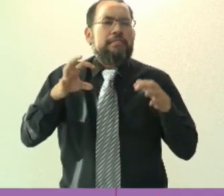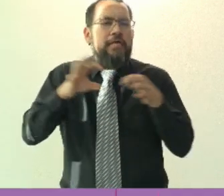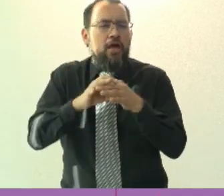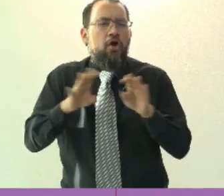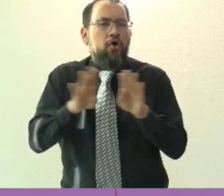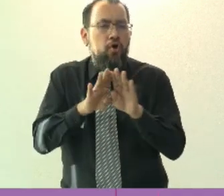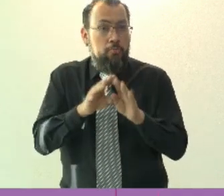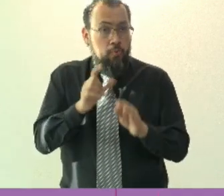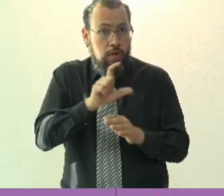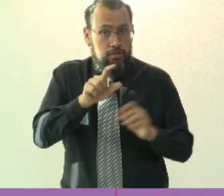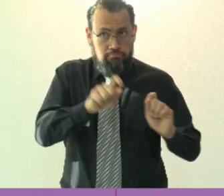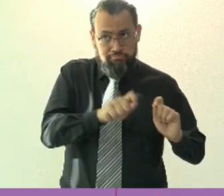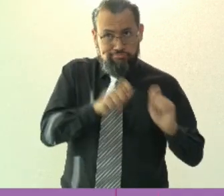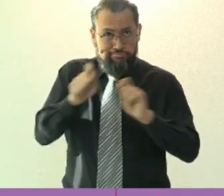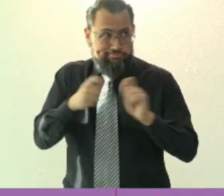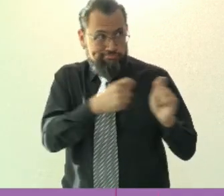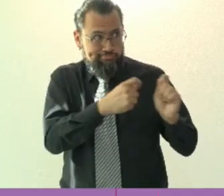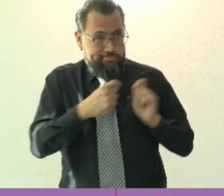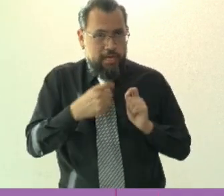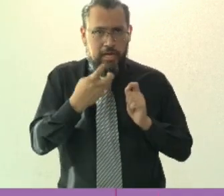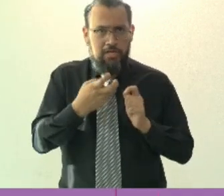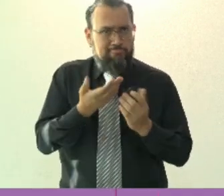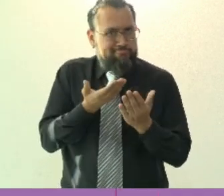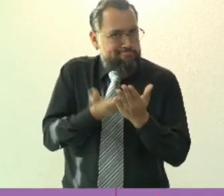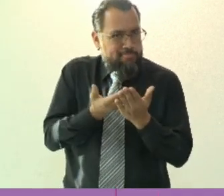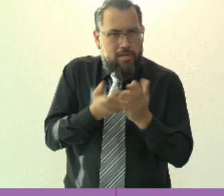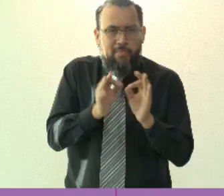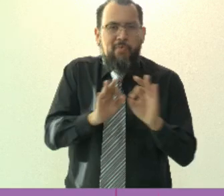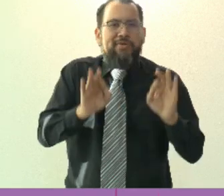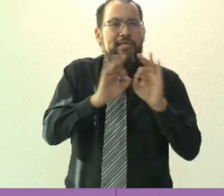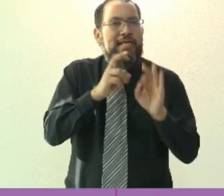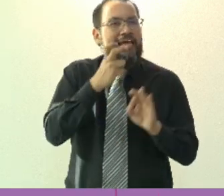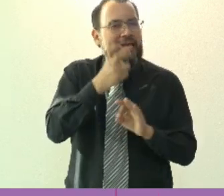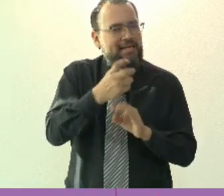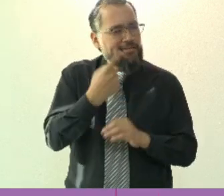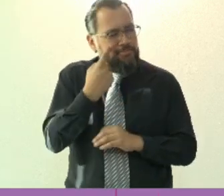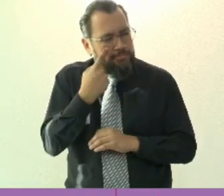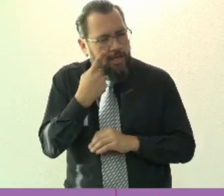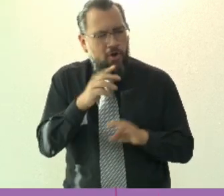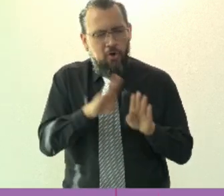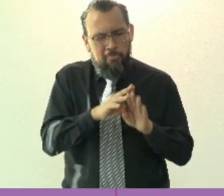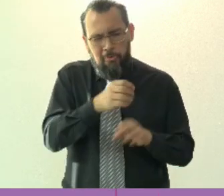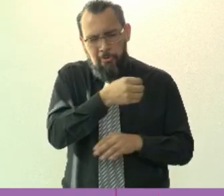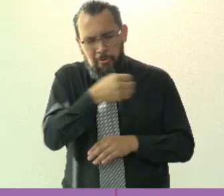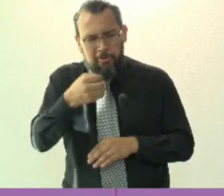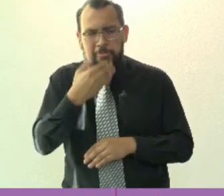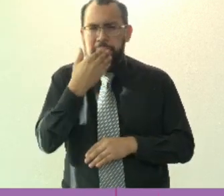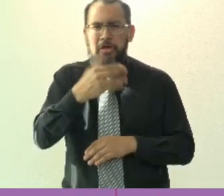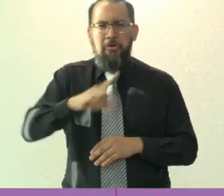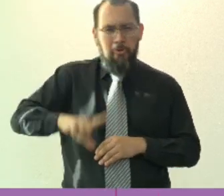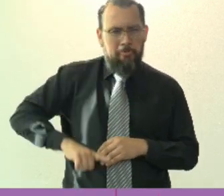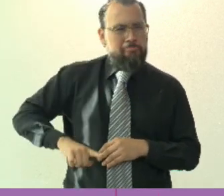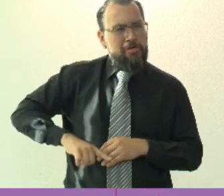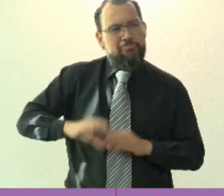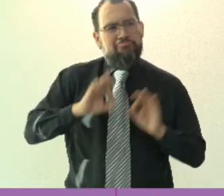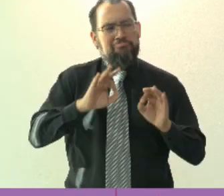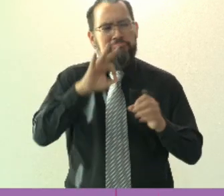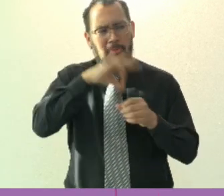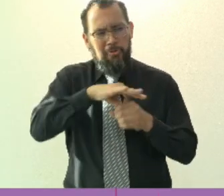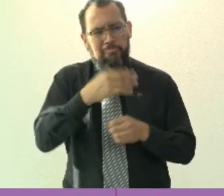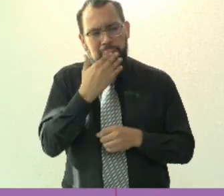de cuentas en un proceso de entrega y recepción, y que es lo que le da importancia de que exista un buen elemento de